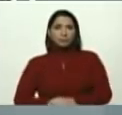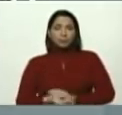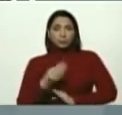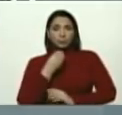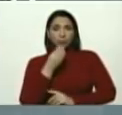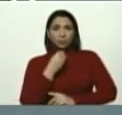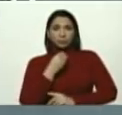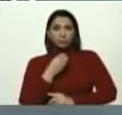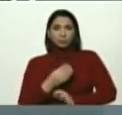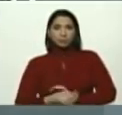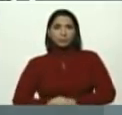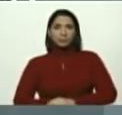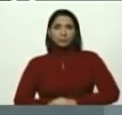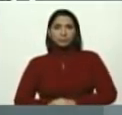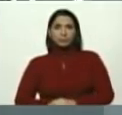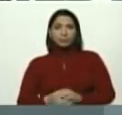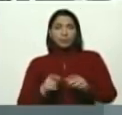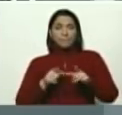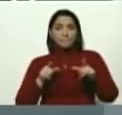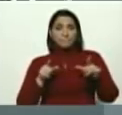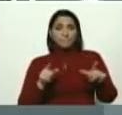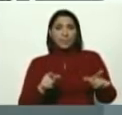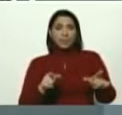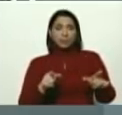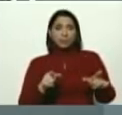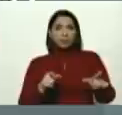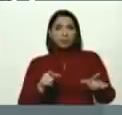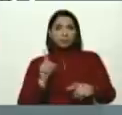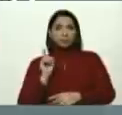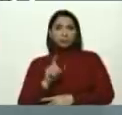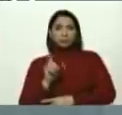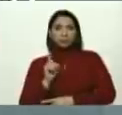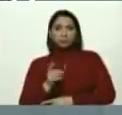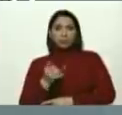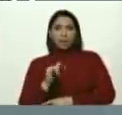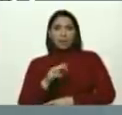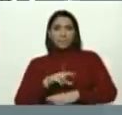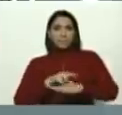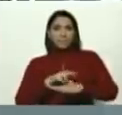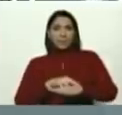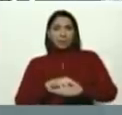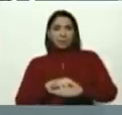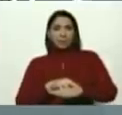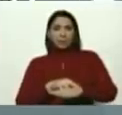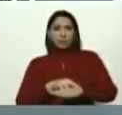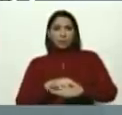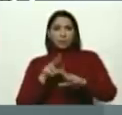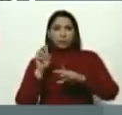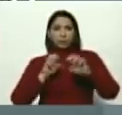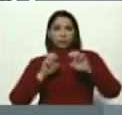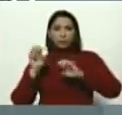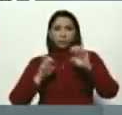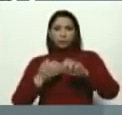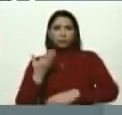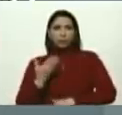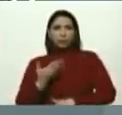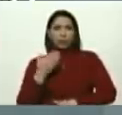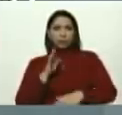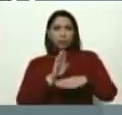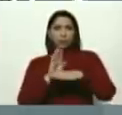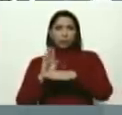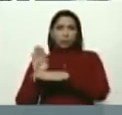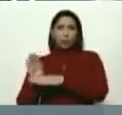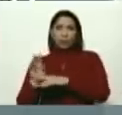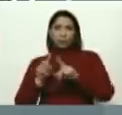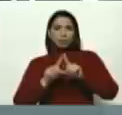comedores, en los espacios de citas, por ejemplo, en los consultorios médicos. Es muy importante que se guarde el distanciamiento